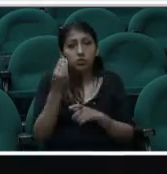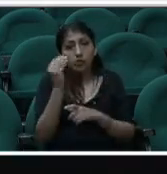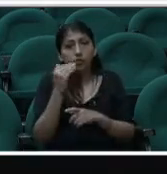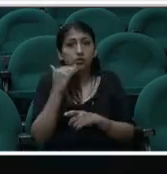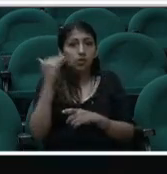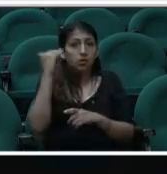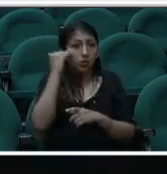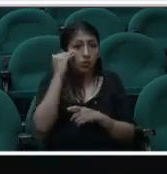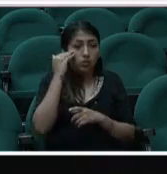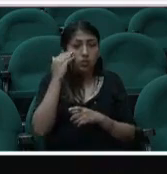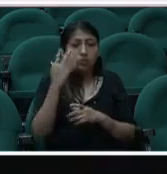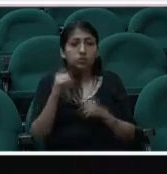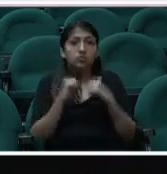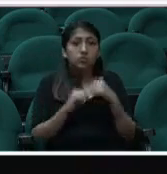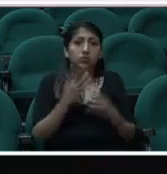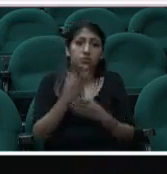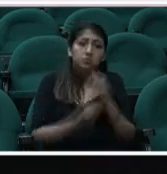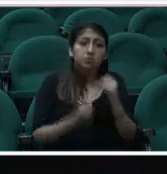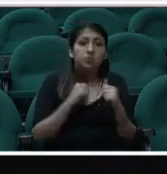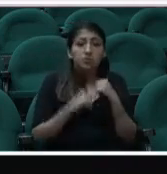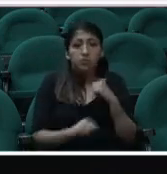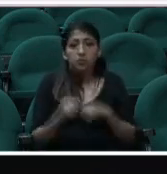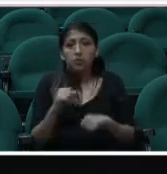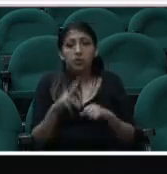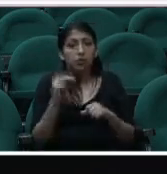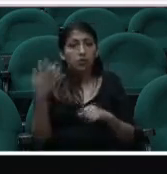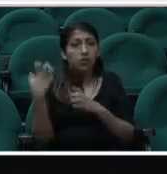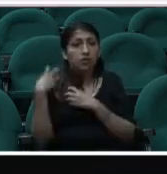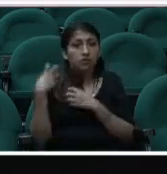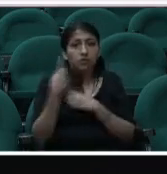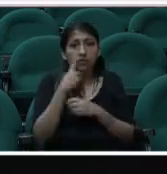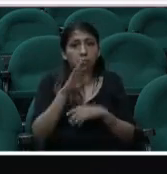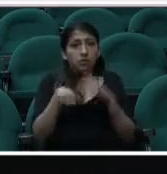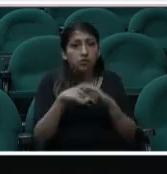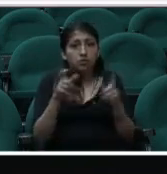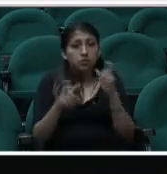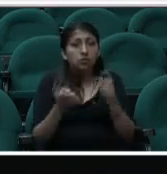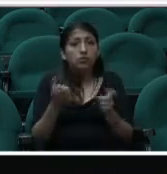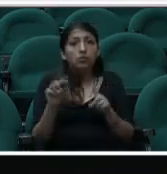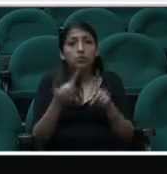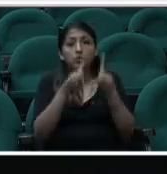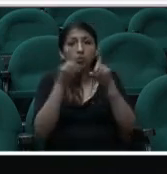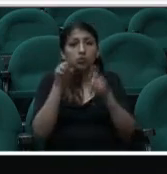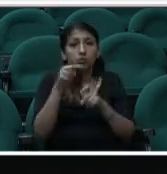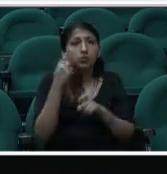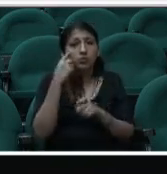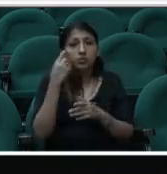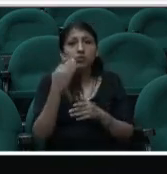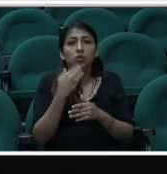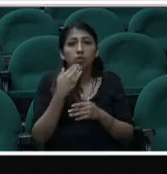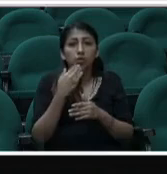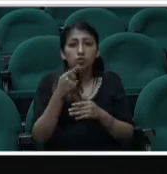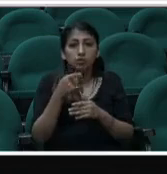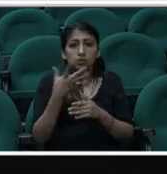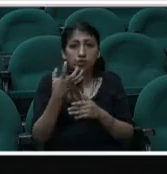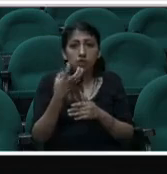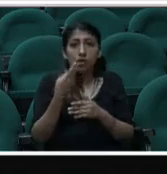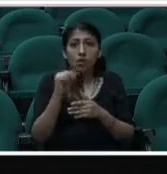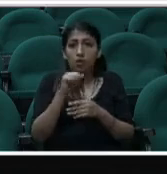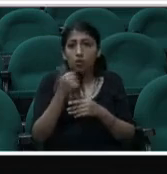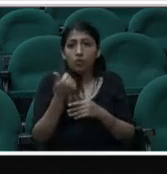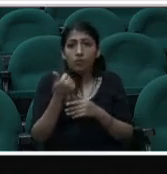adultos una situación de depresión y no existen verdaderas garantías para todas estas personas quisiera preguntarle qué opina de esta propuesta si usted tiene alguna